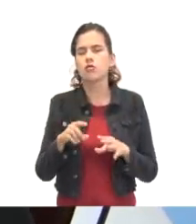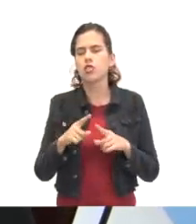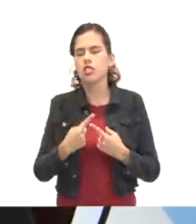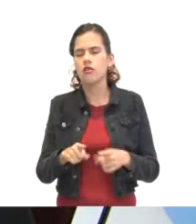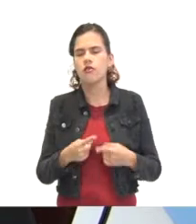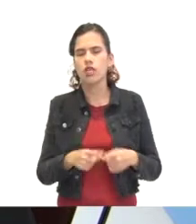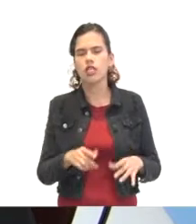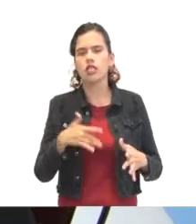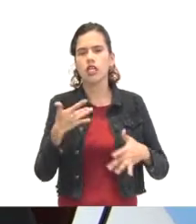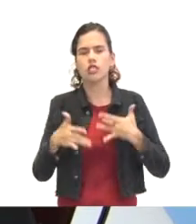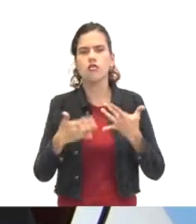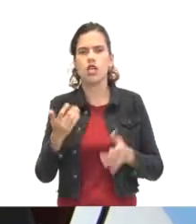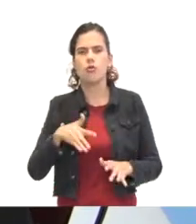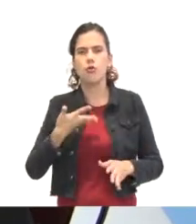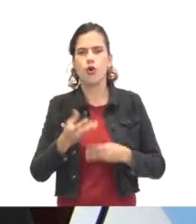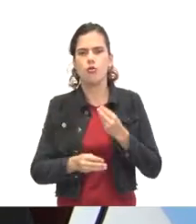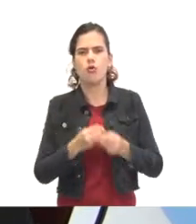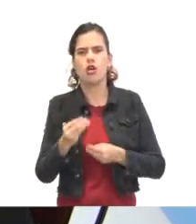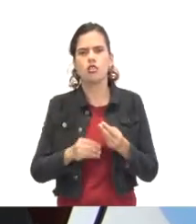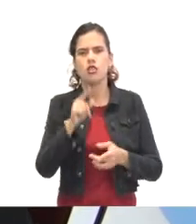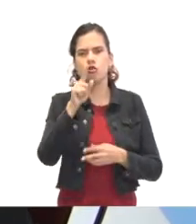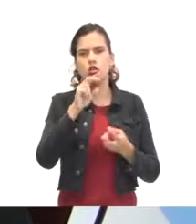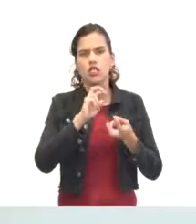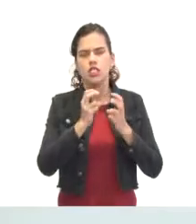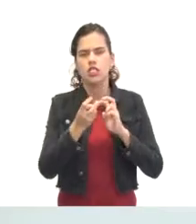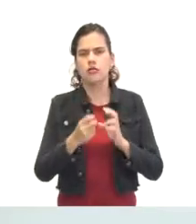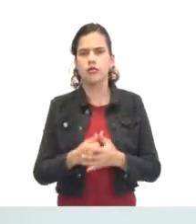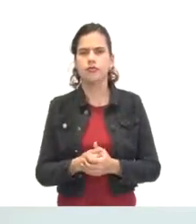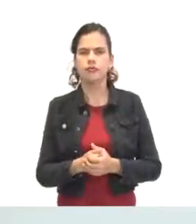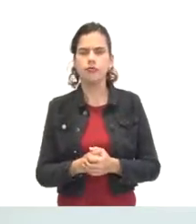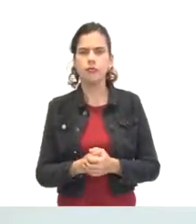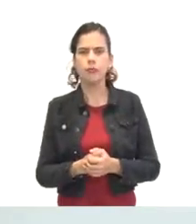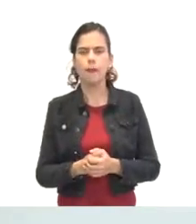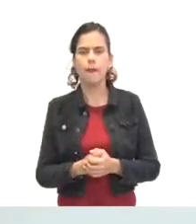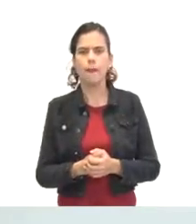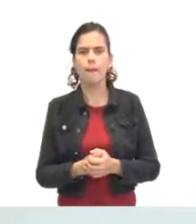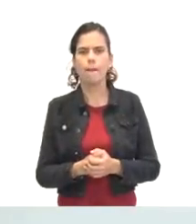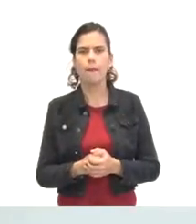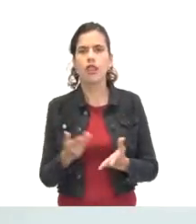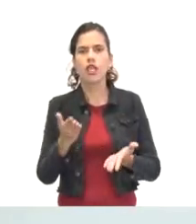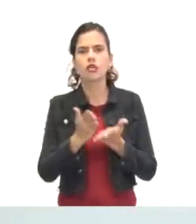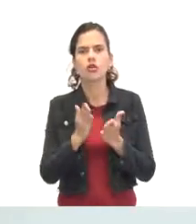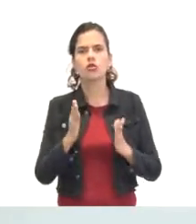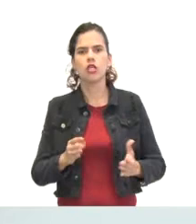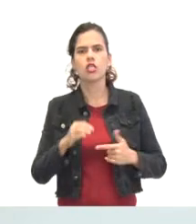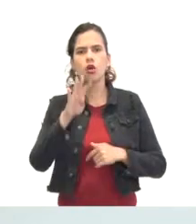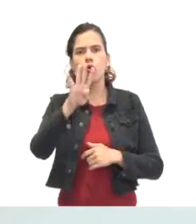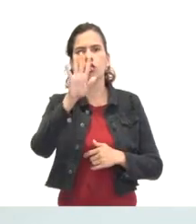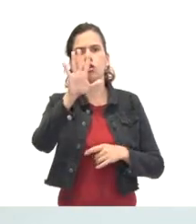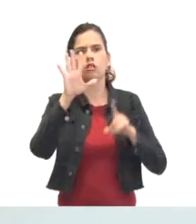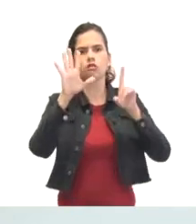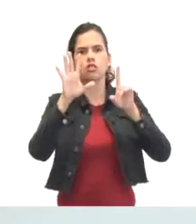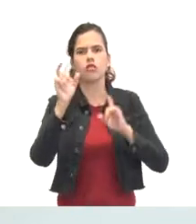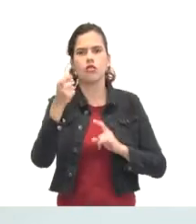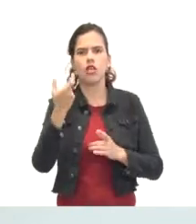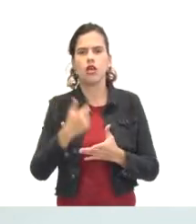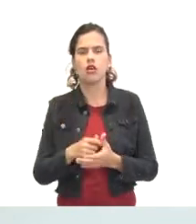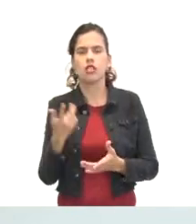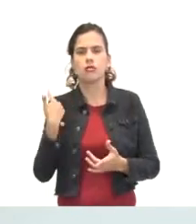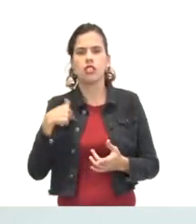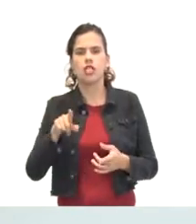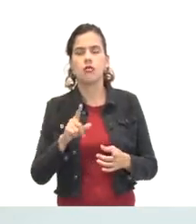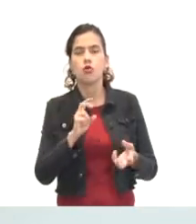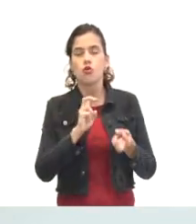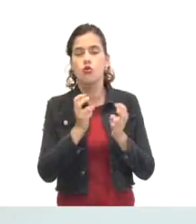actividades podemos realizar con ese tema. Correcto. Entonces ahora vamos con nuestros estudiantes de cuarto, quinto y sexto, que también tenemos un